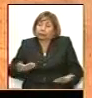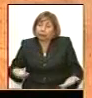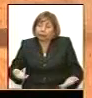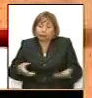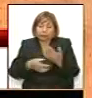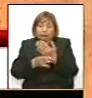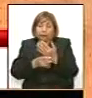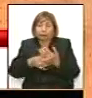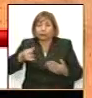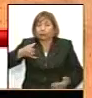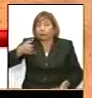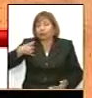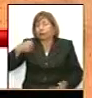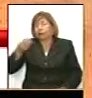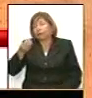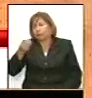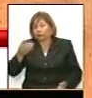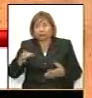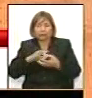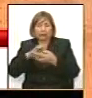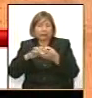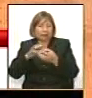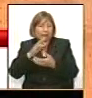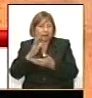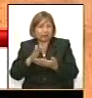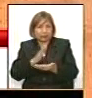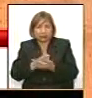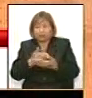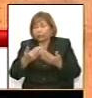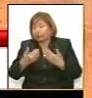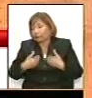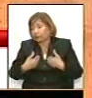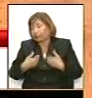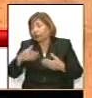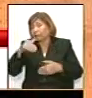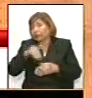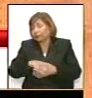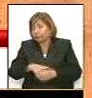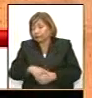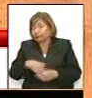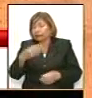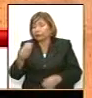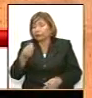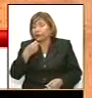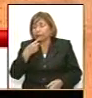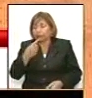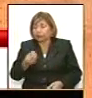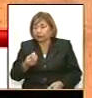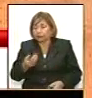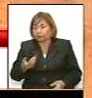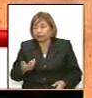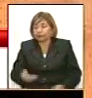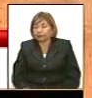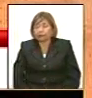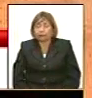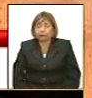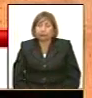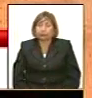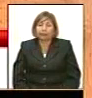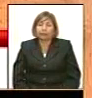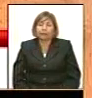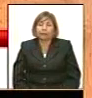médico joven, metido en ese lío, pero tuve que votar. ¿Por qué? Porque que